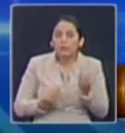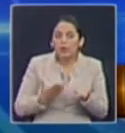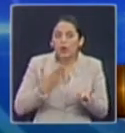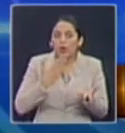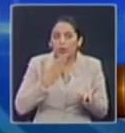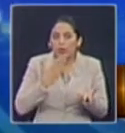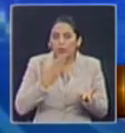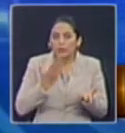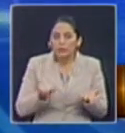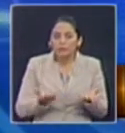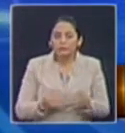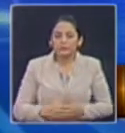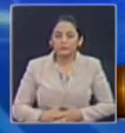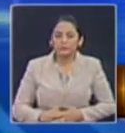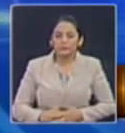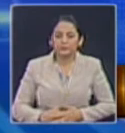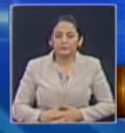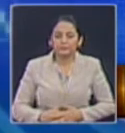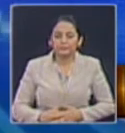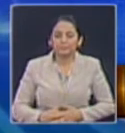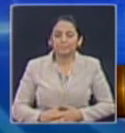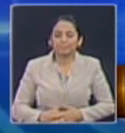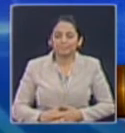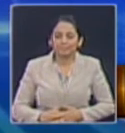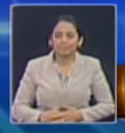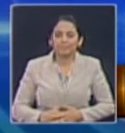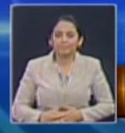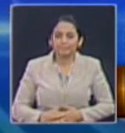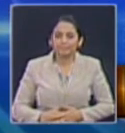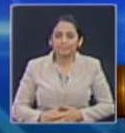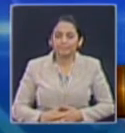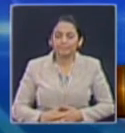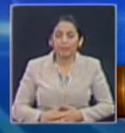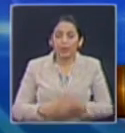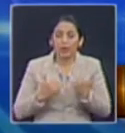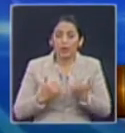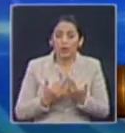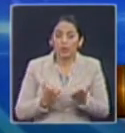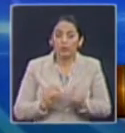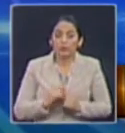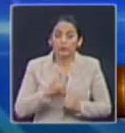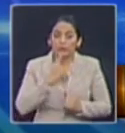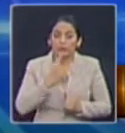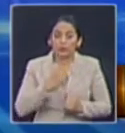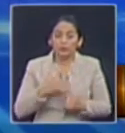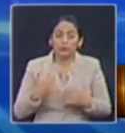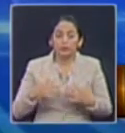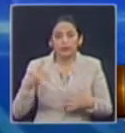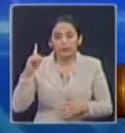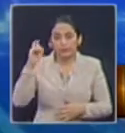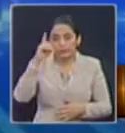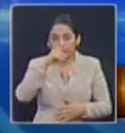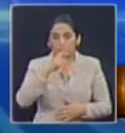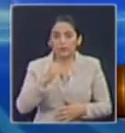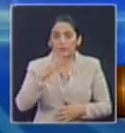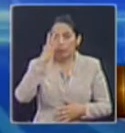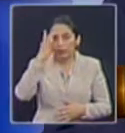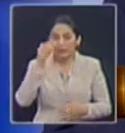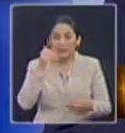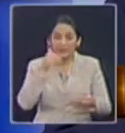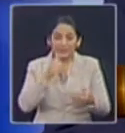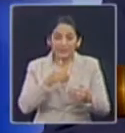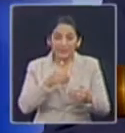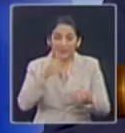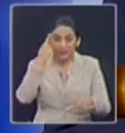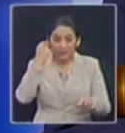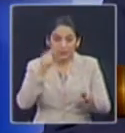problema serio, ¿no? Bueno, siempre el fantasma del sistema general de preferencias al que usted se refiere siempre está. Cuando ya se fenece